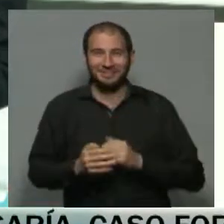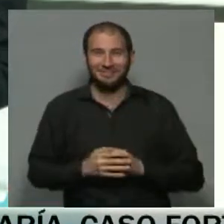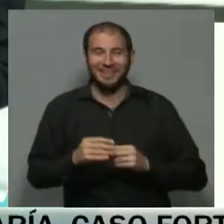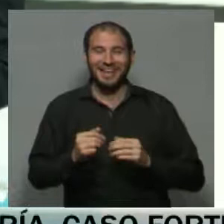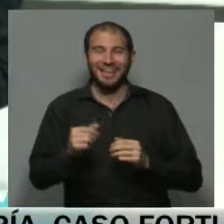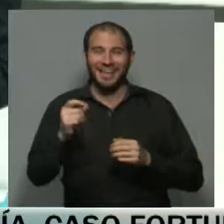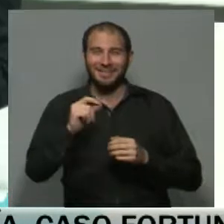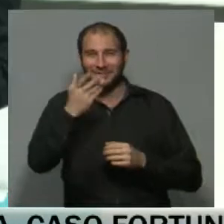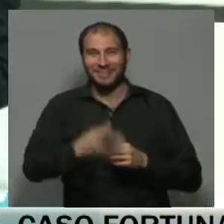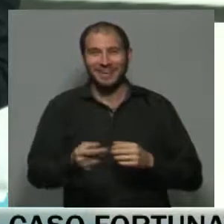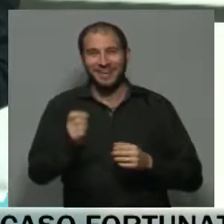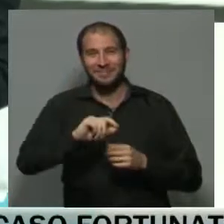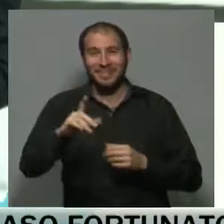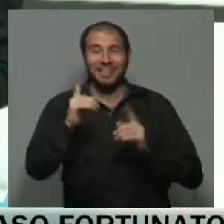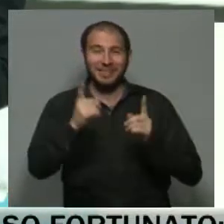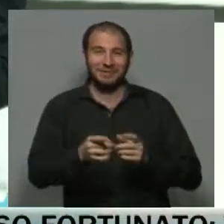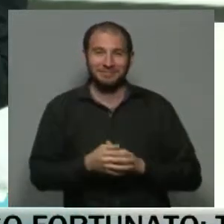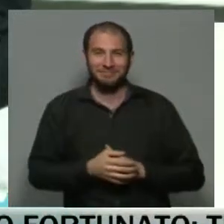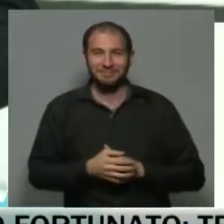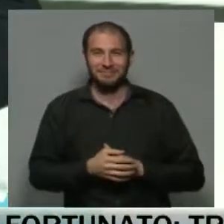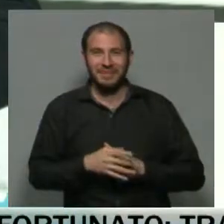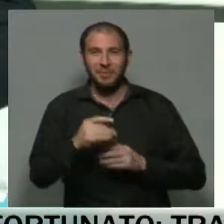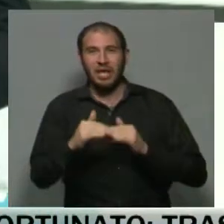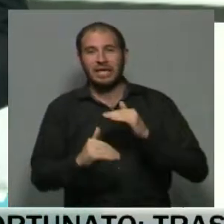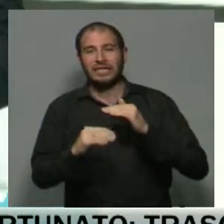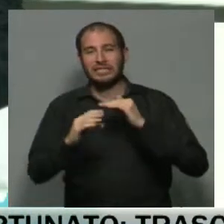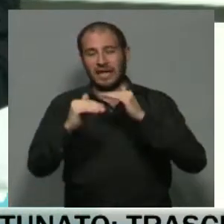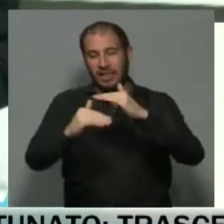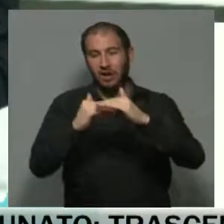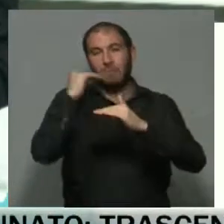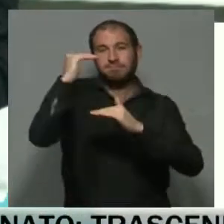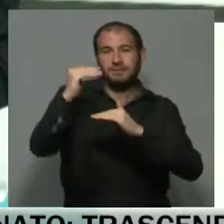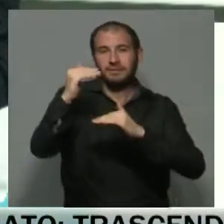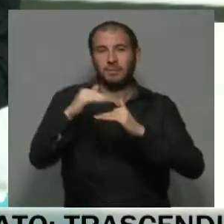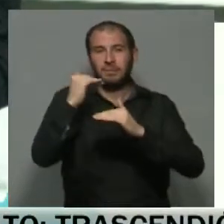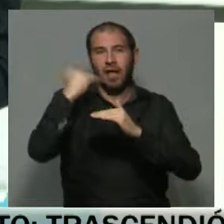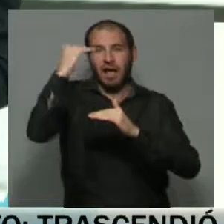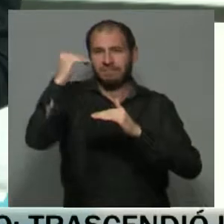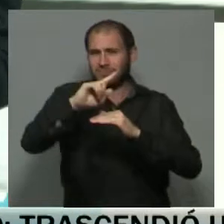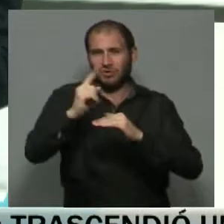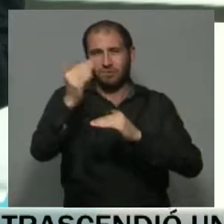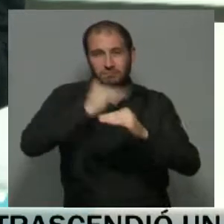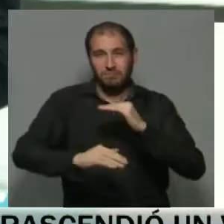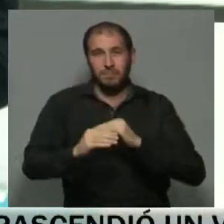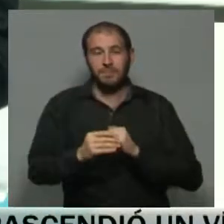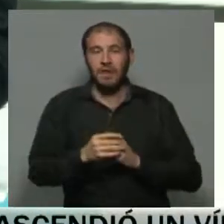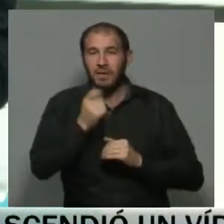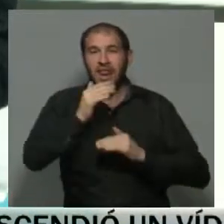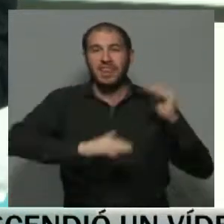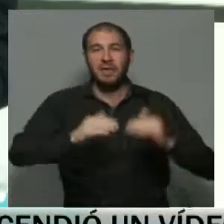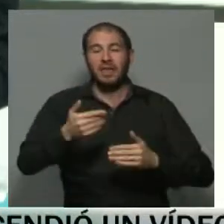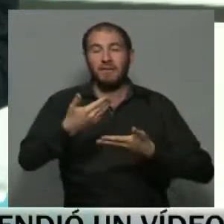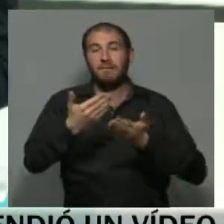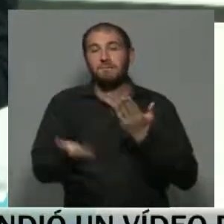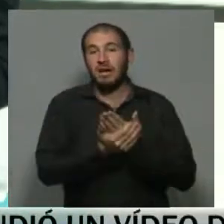escala el monotributista va a tener la posibilidad de no recategorizarse en categorías sumamente elevadas cuando tiene un nivel de